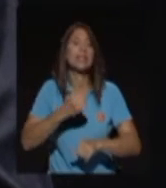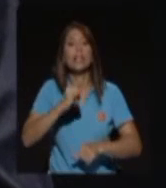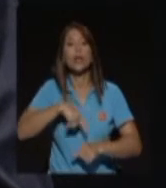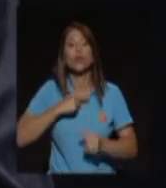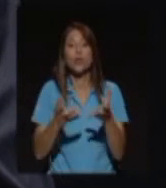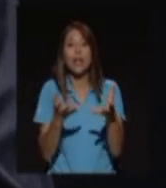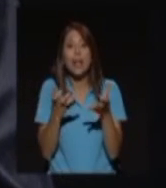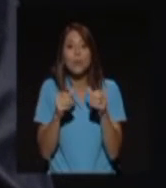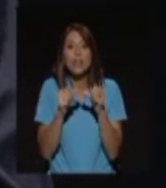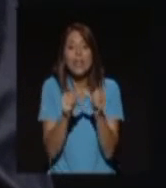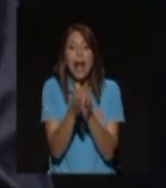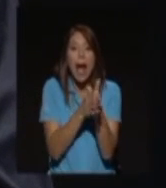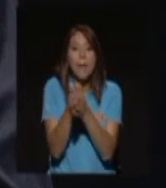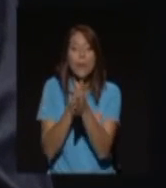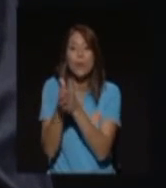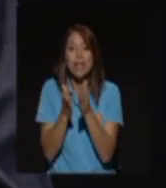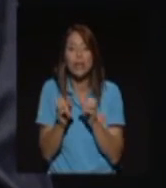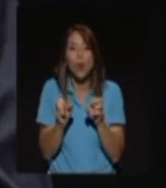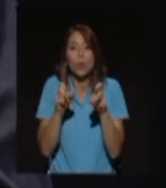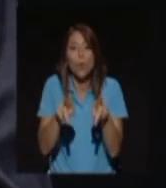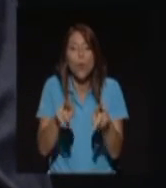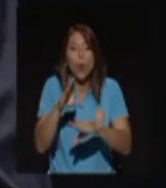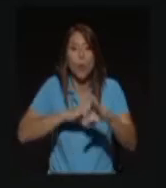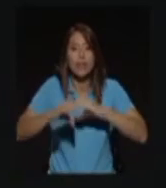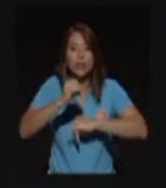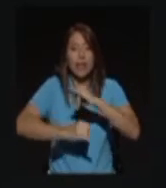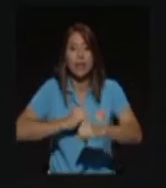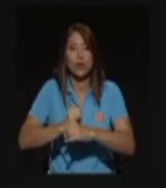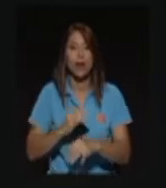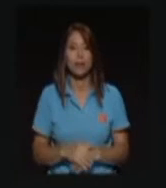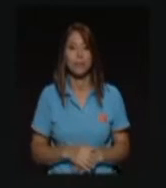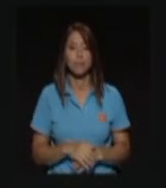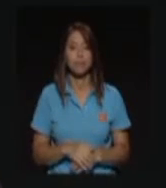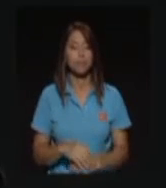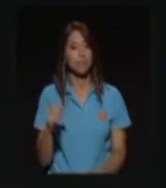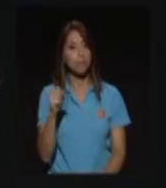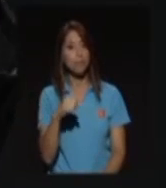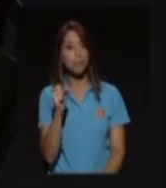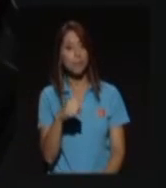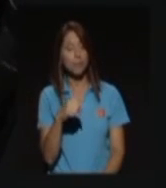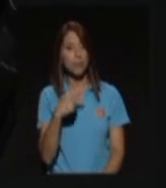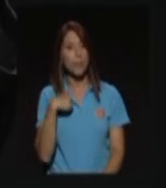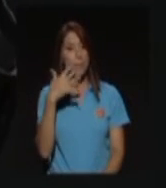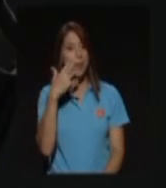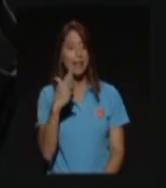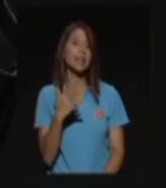las ventanas que nos ofrece el comercio internacional, ¿no? Sí, y me parece